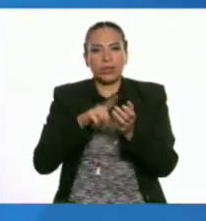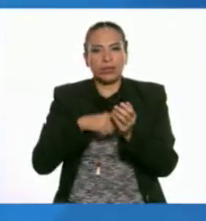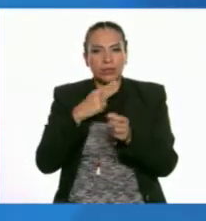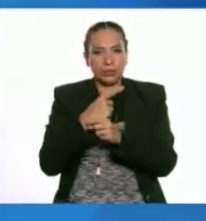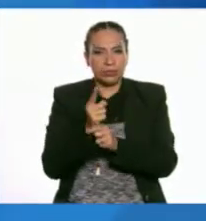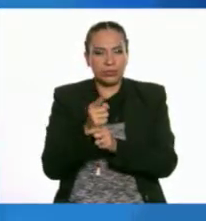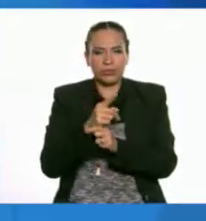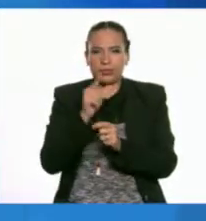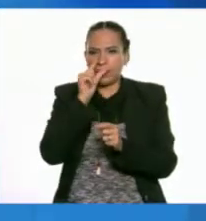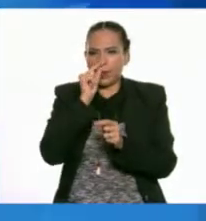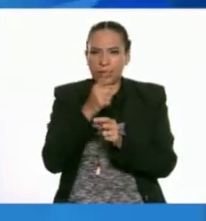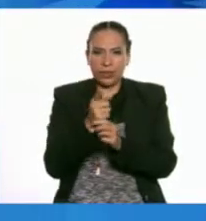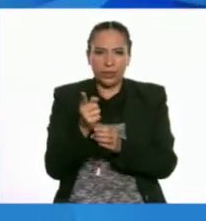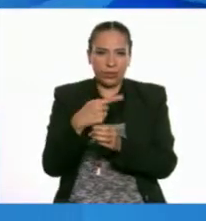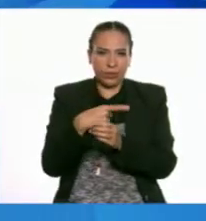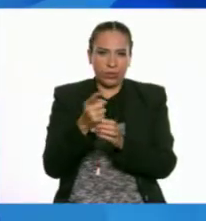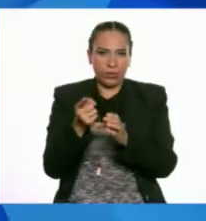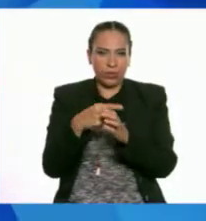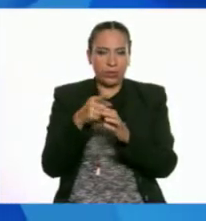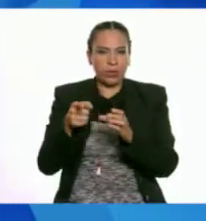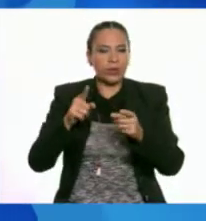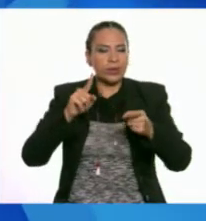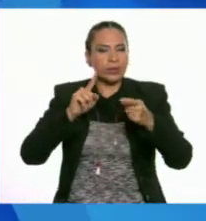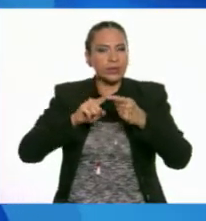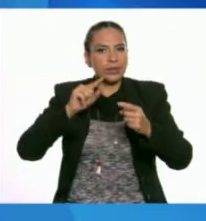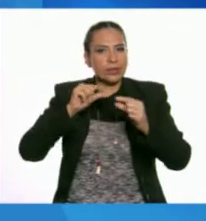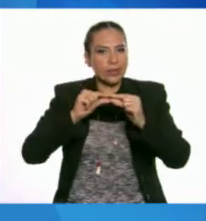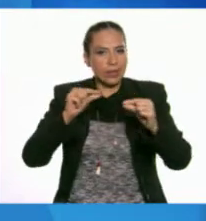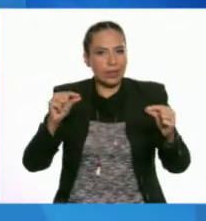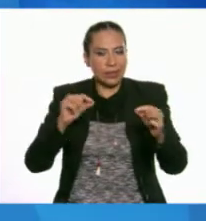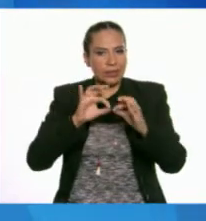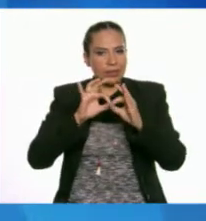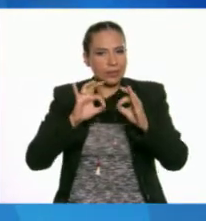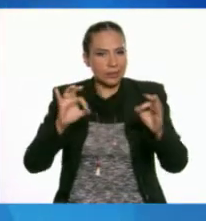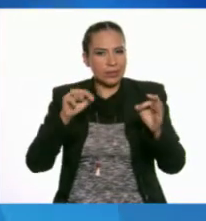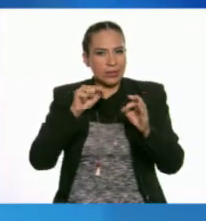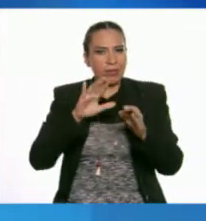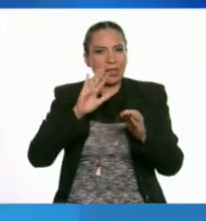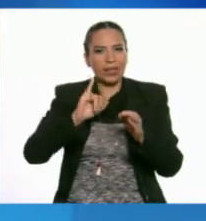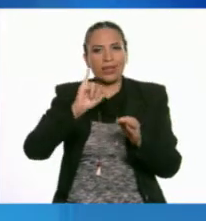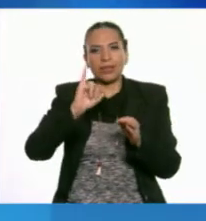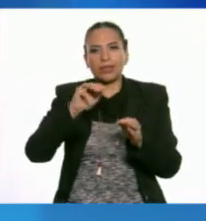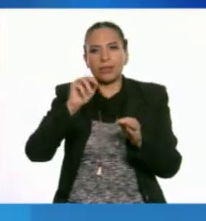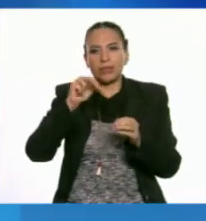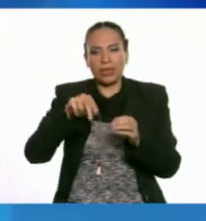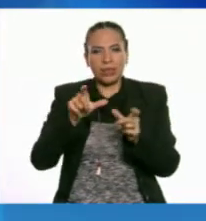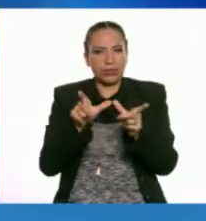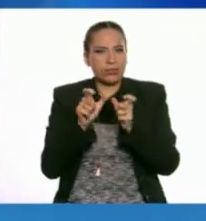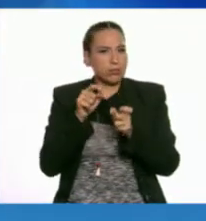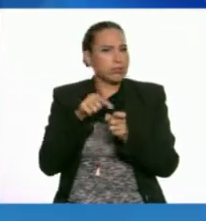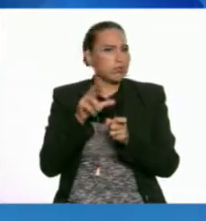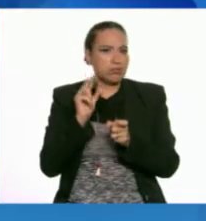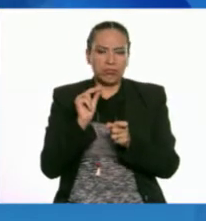se desviaba cuando se le aproximaba el cable, como si el cable fuera un imán a pesar de no serlo.